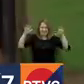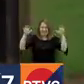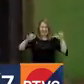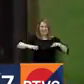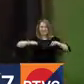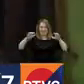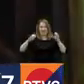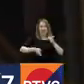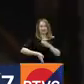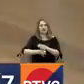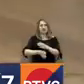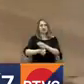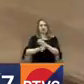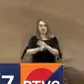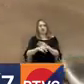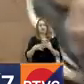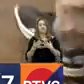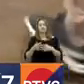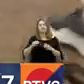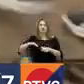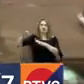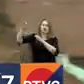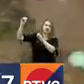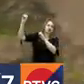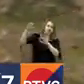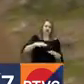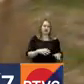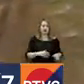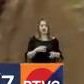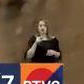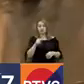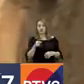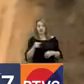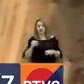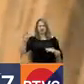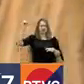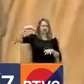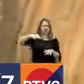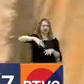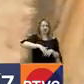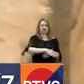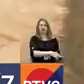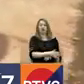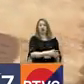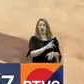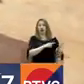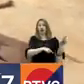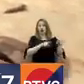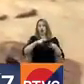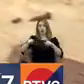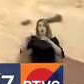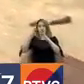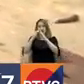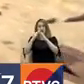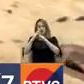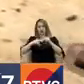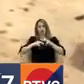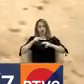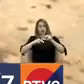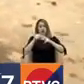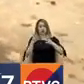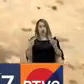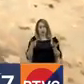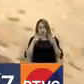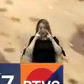riesgo una nueva avalancha es latente por esta calle bajaba todo el lodazal pero hay casas que tienen este tipo de construcción como les estamos mostrando